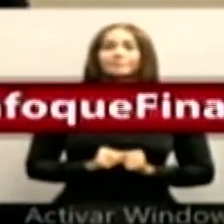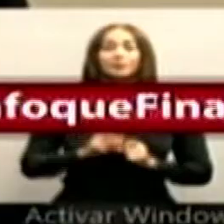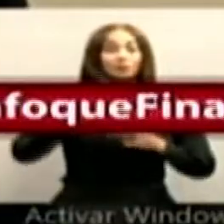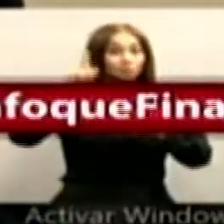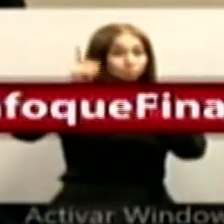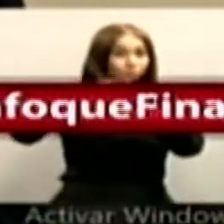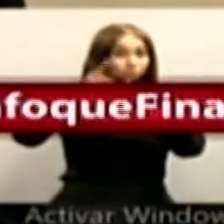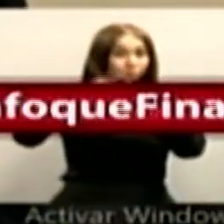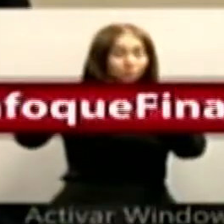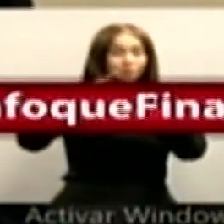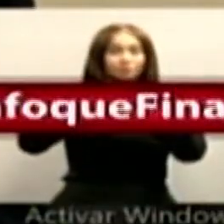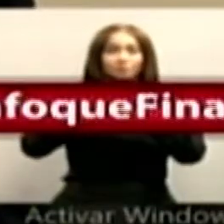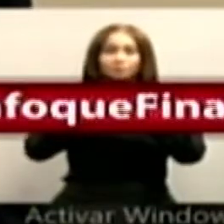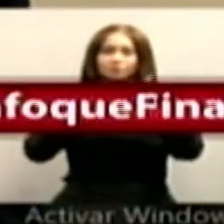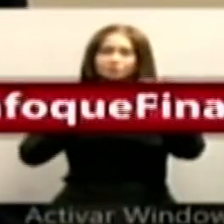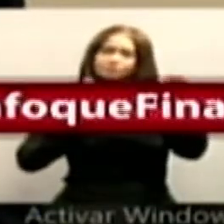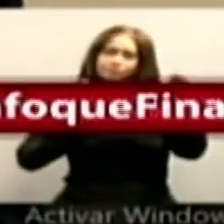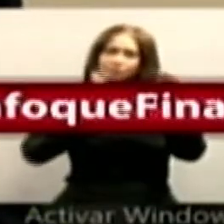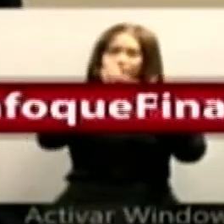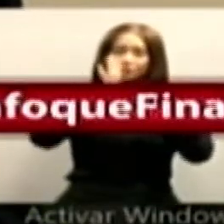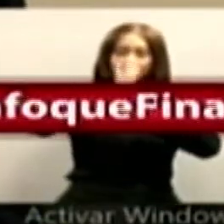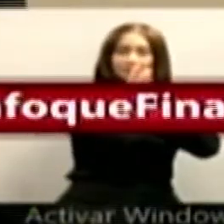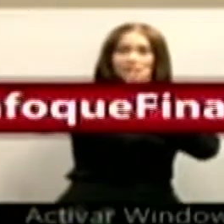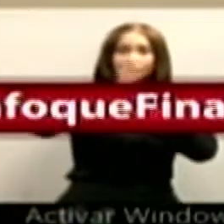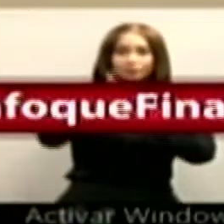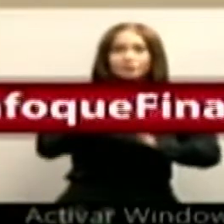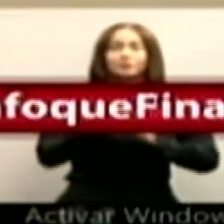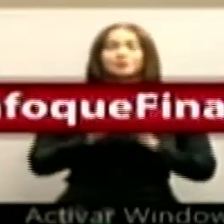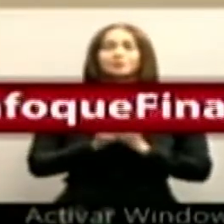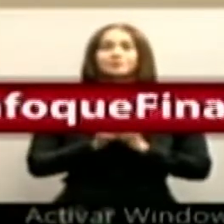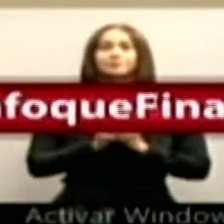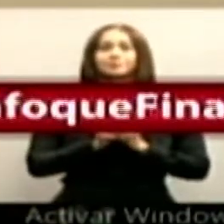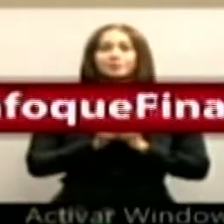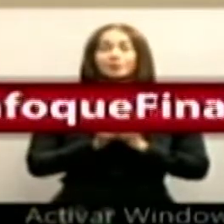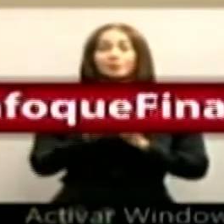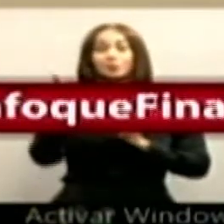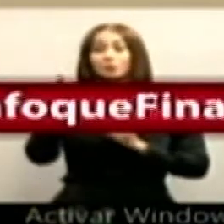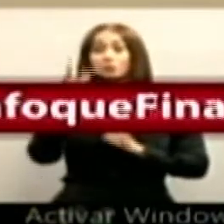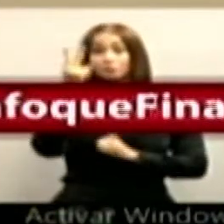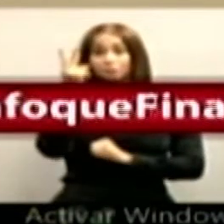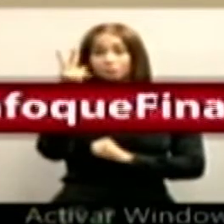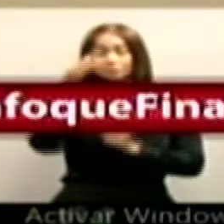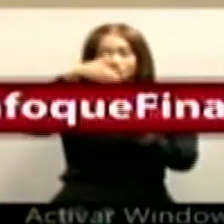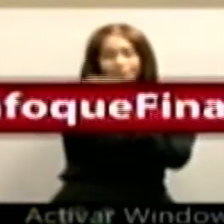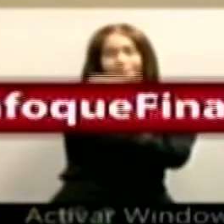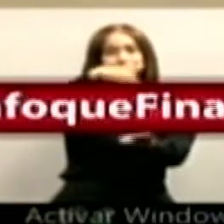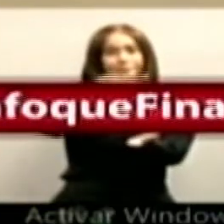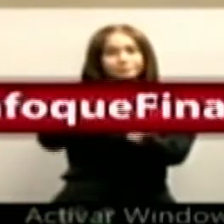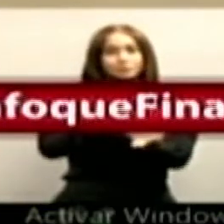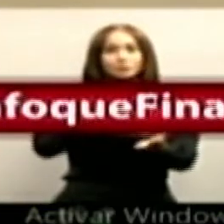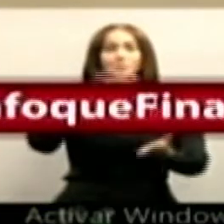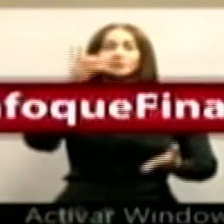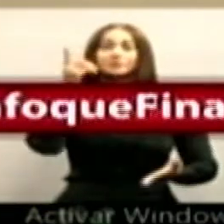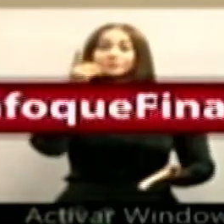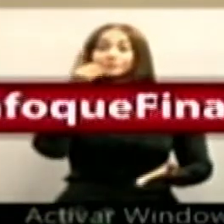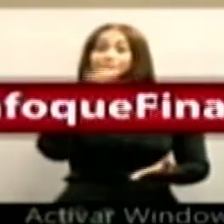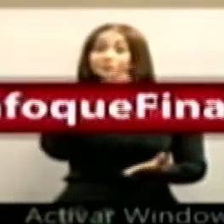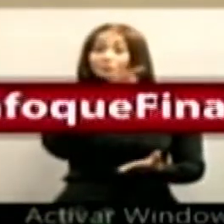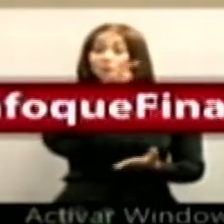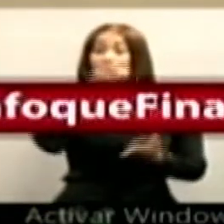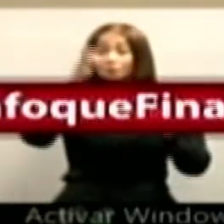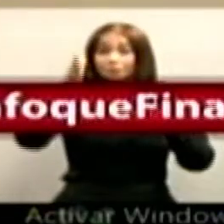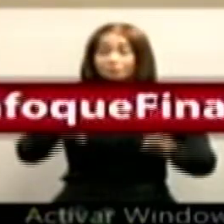nos obliga. Decidimos incluir 2 millones de dominicanos y dominicanas en el Servicio Nacional de Salud,